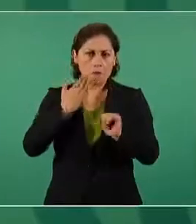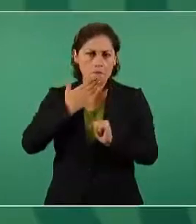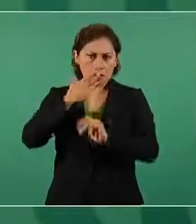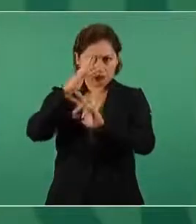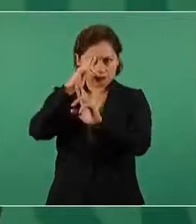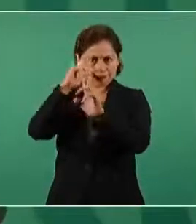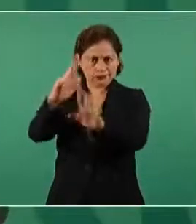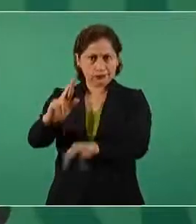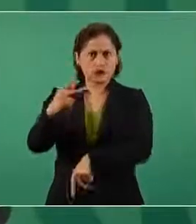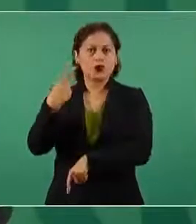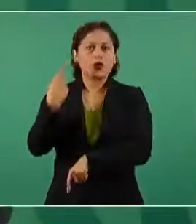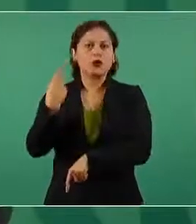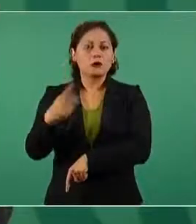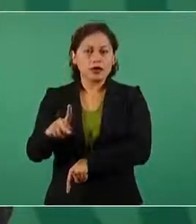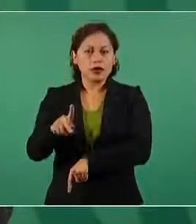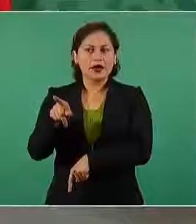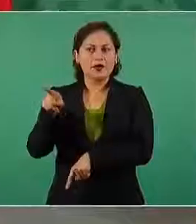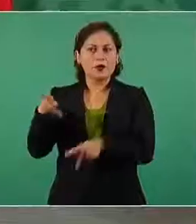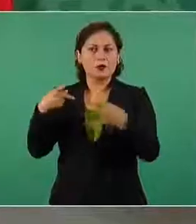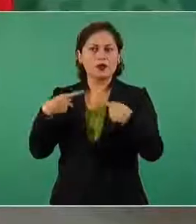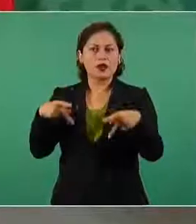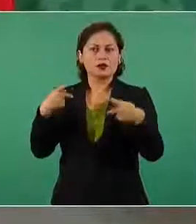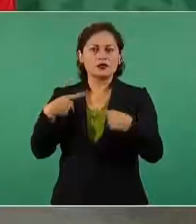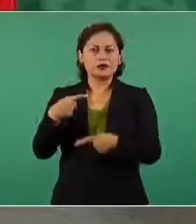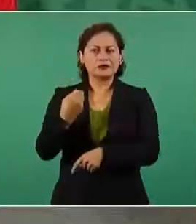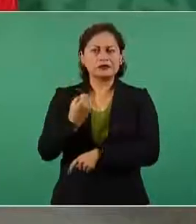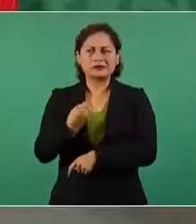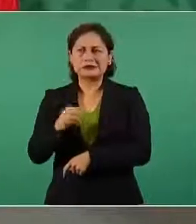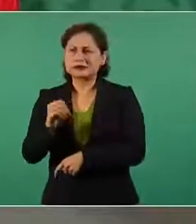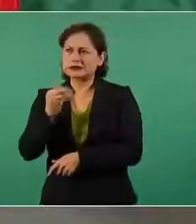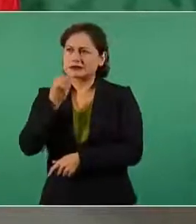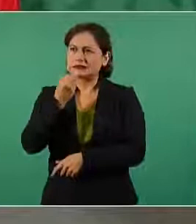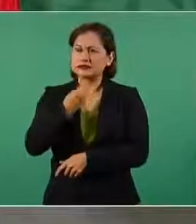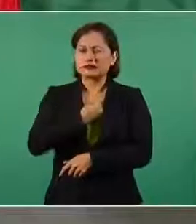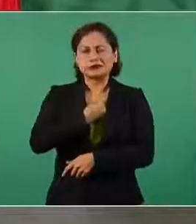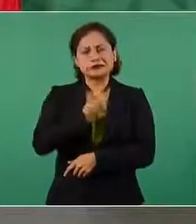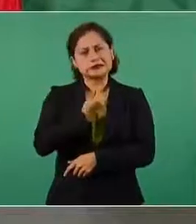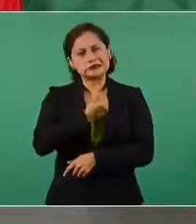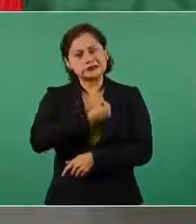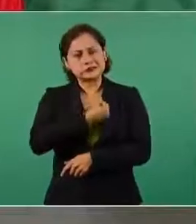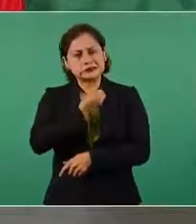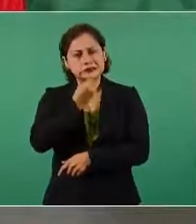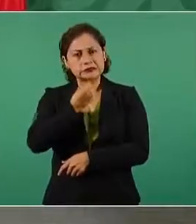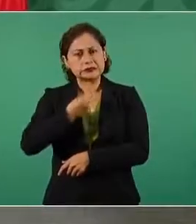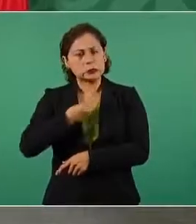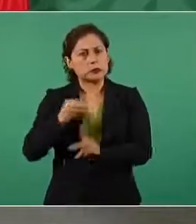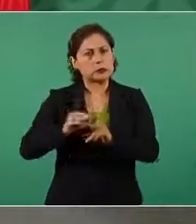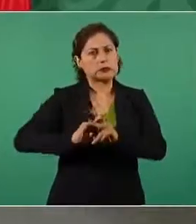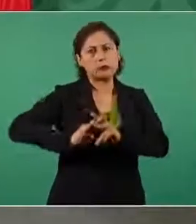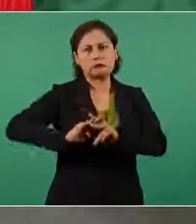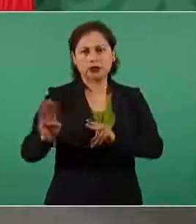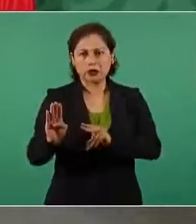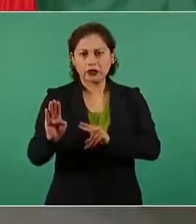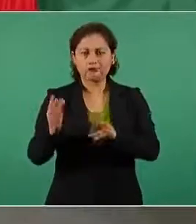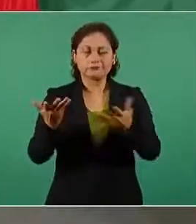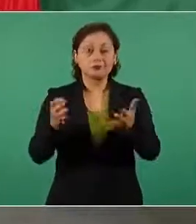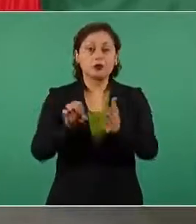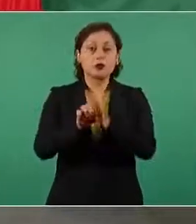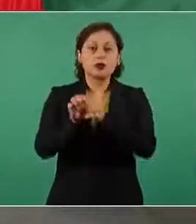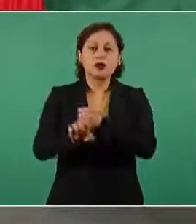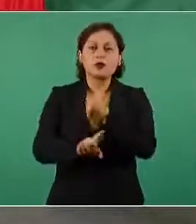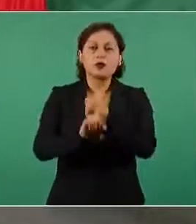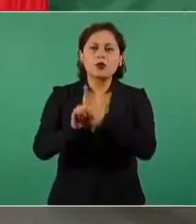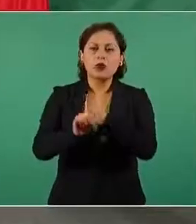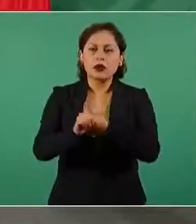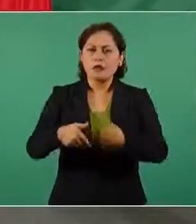sea por la falta de empleos, por hambre, por necesidad, por